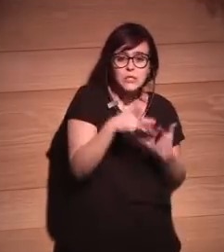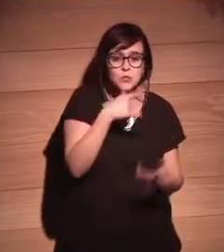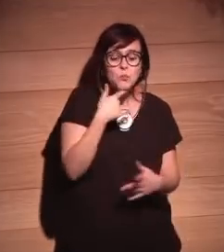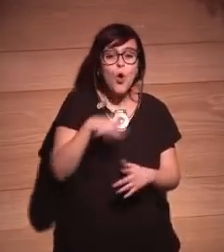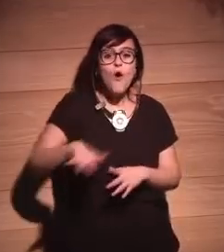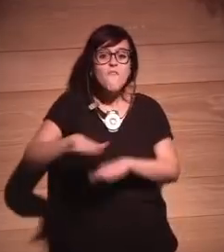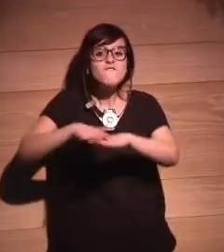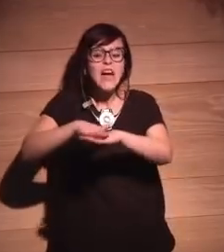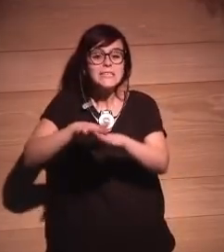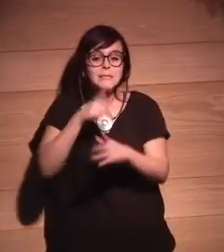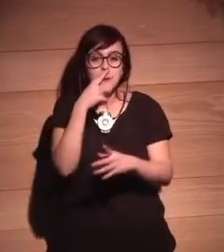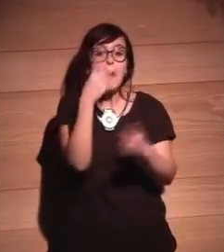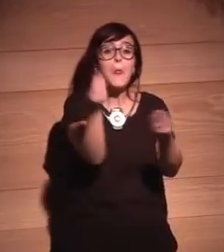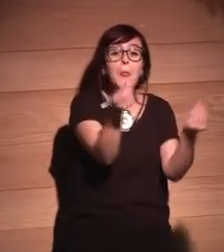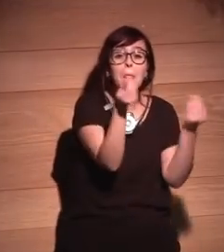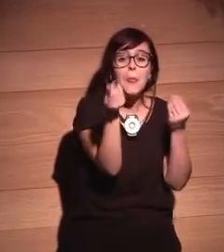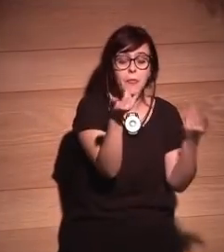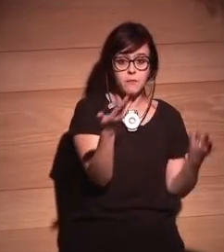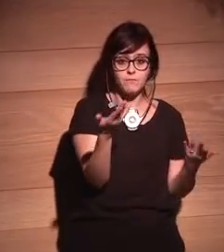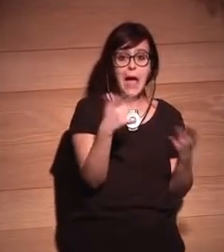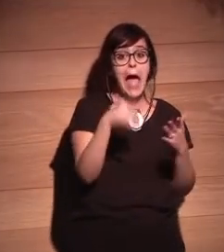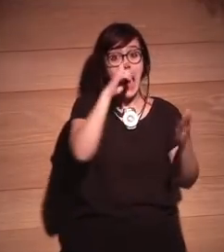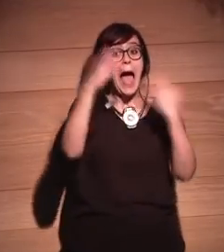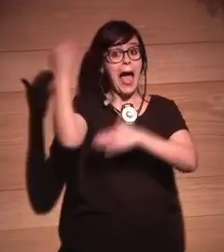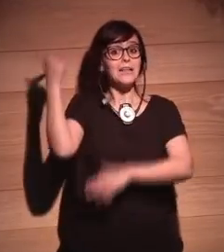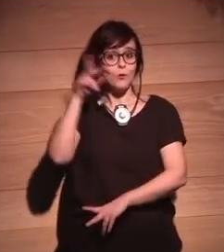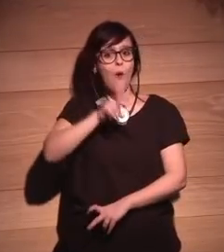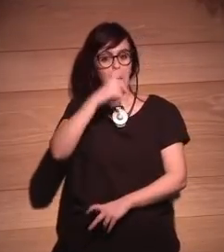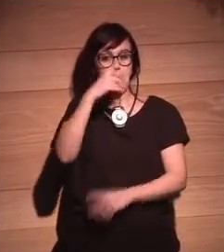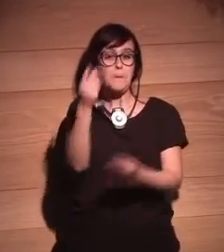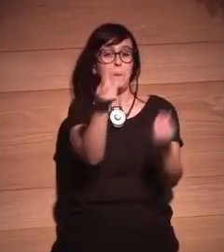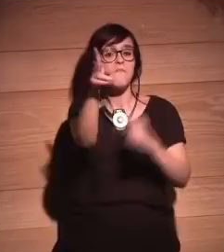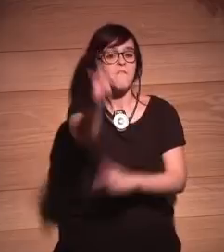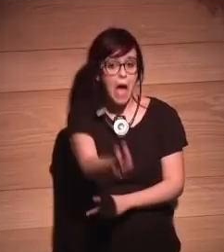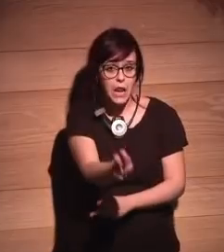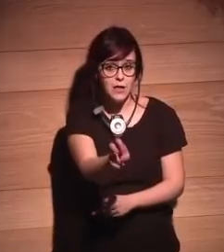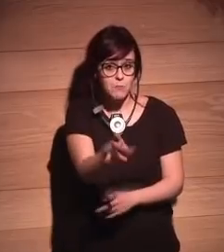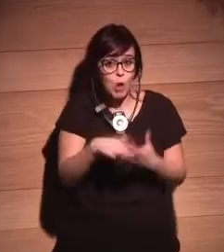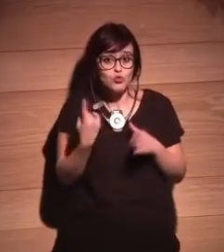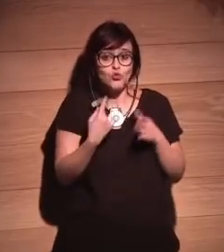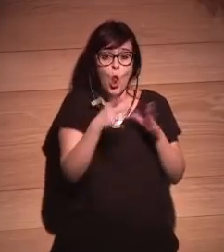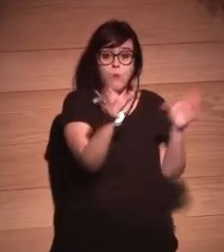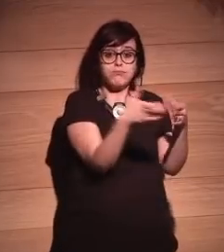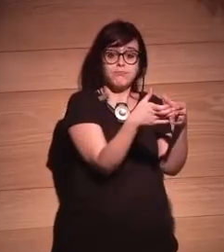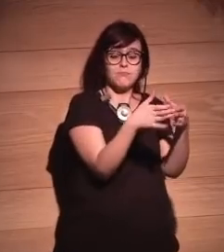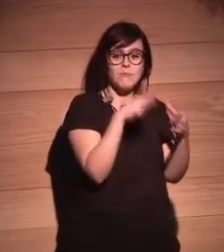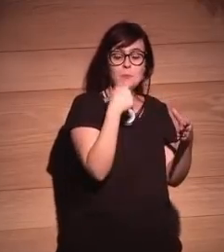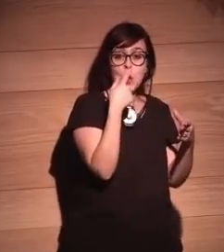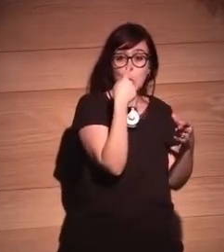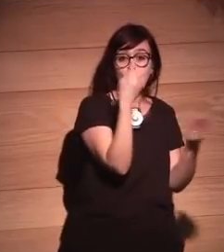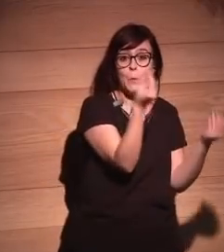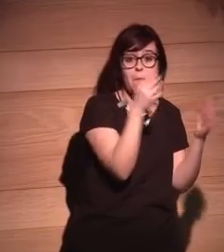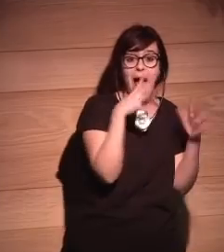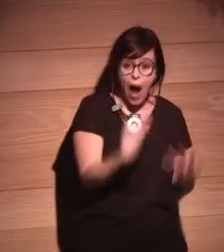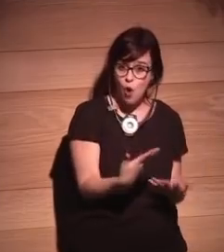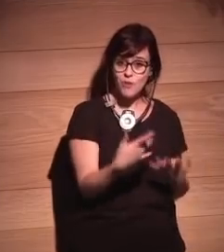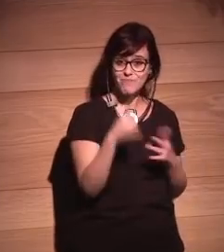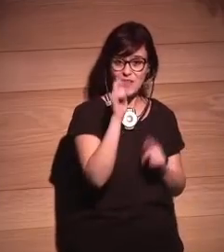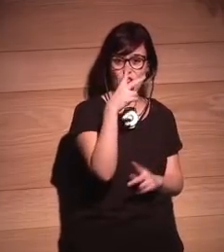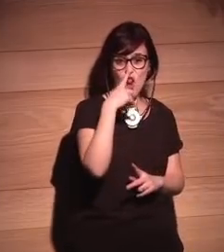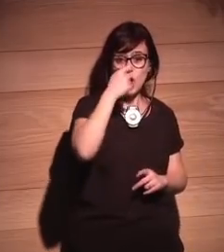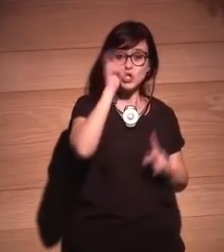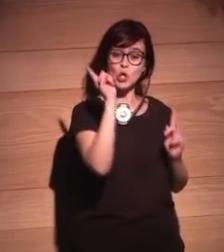esto? La intuición nos ha servido en otros tiempos para determinadas cosas cuando estábamos solos. Hoy la intuición sola no llega. Porque